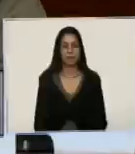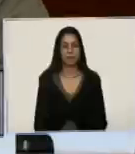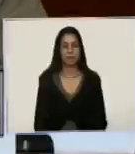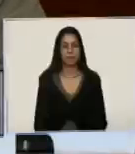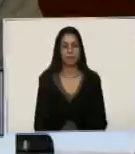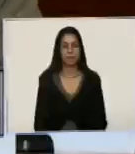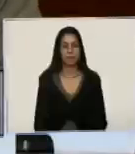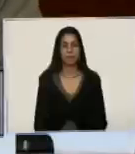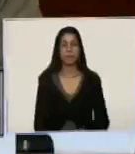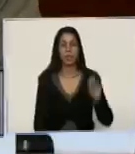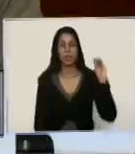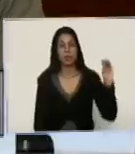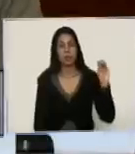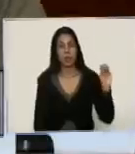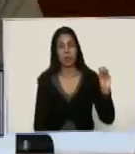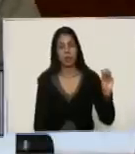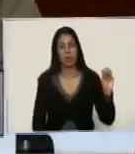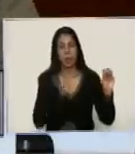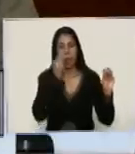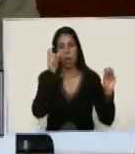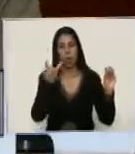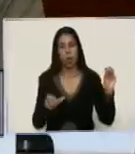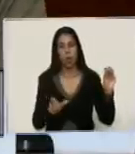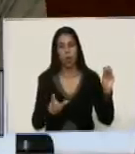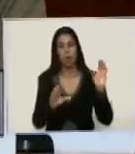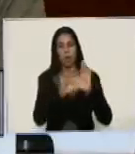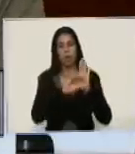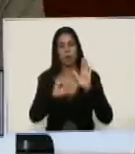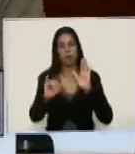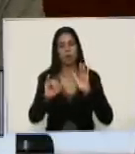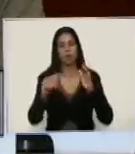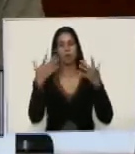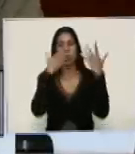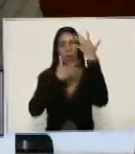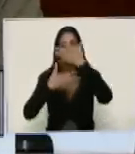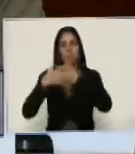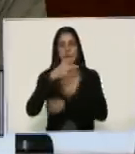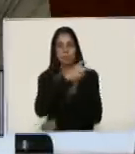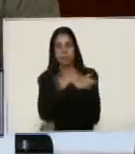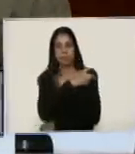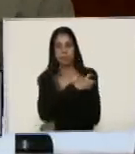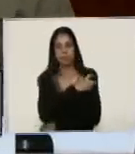la palabra nuestro querido camarada comandante Soto Rojas, Fernando.